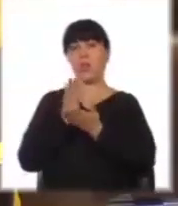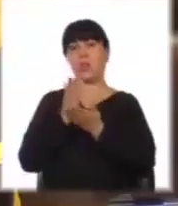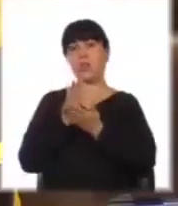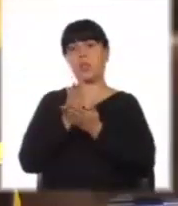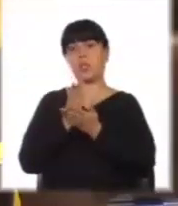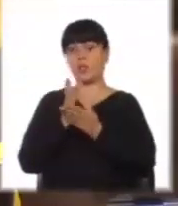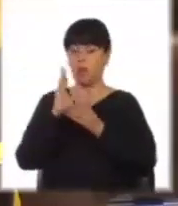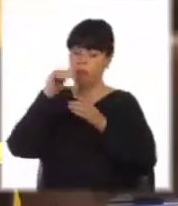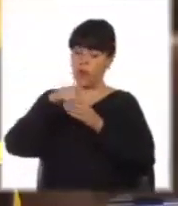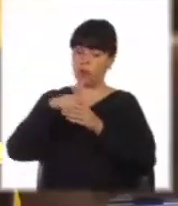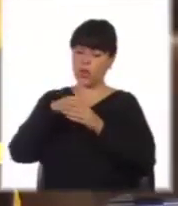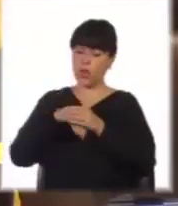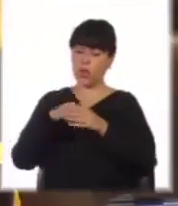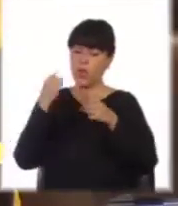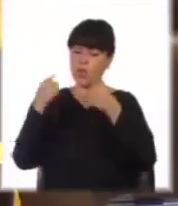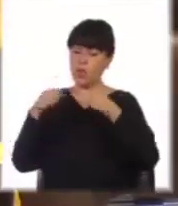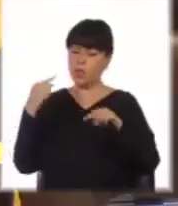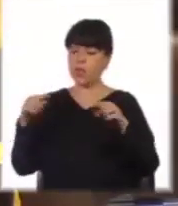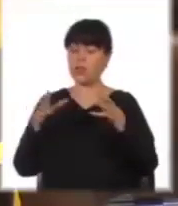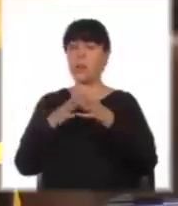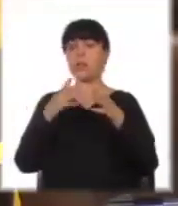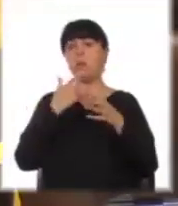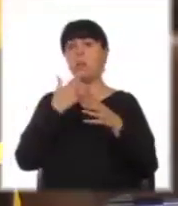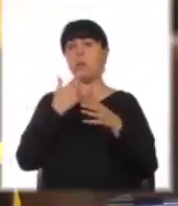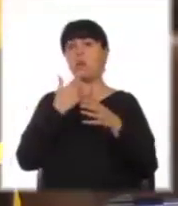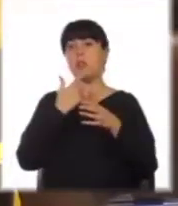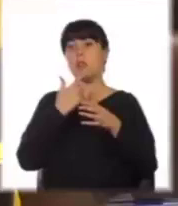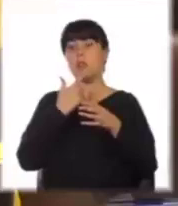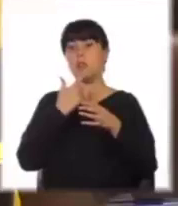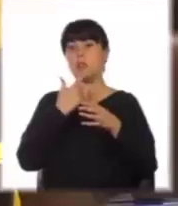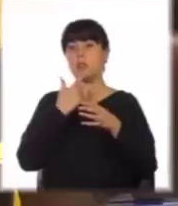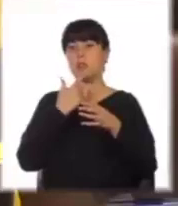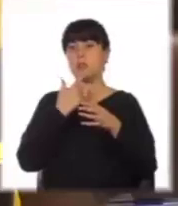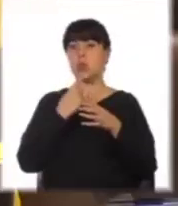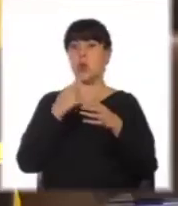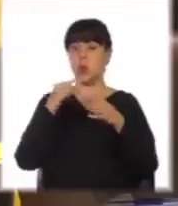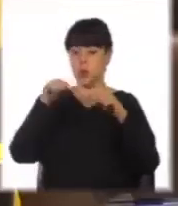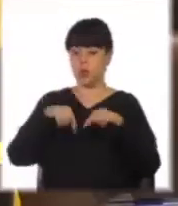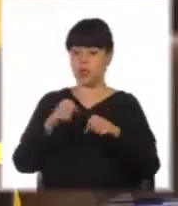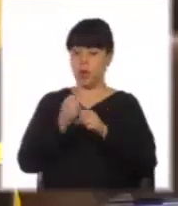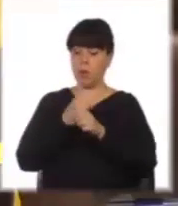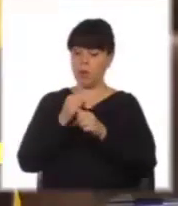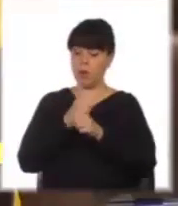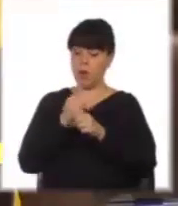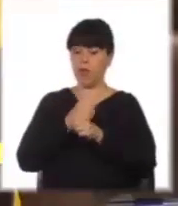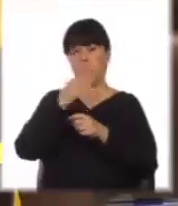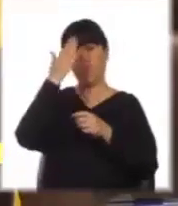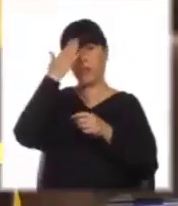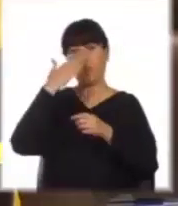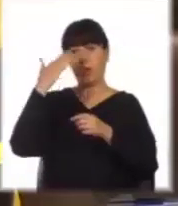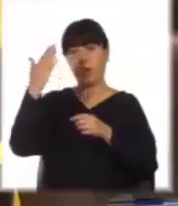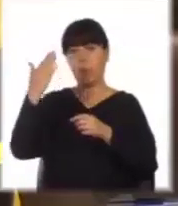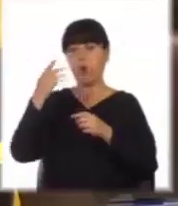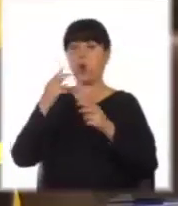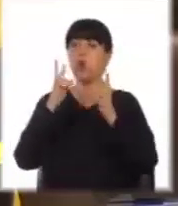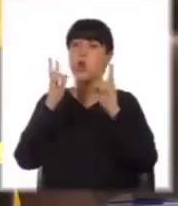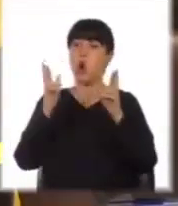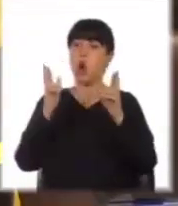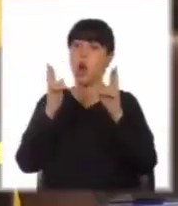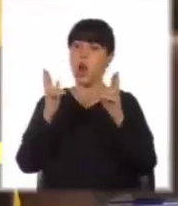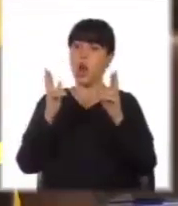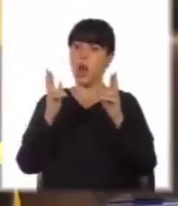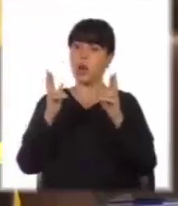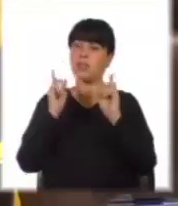por legisladores de varios partidos, como este que será aprobado con los votos del Frente Amplio y ojalá también